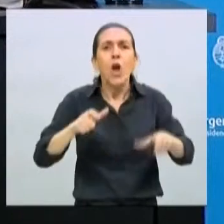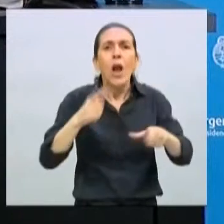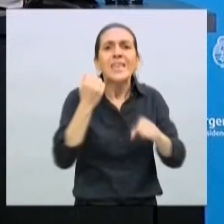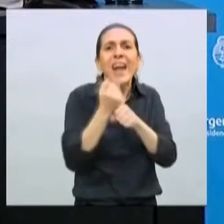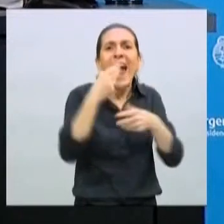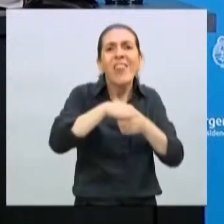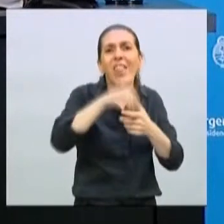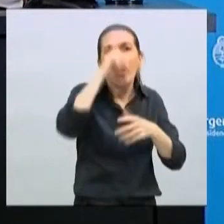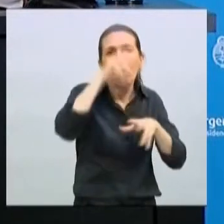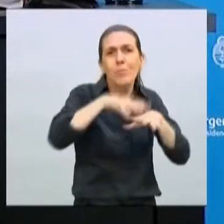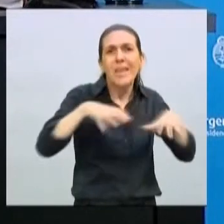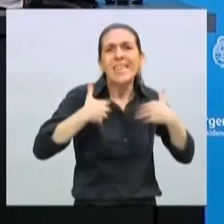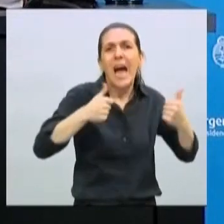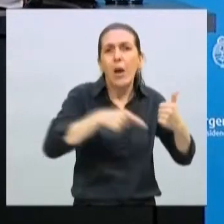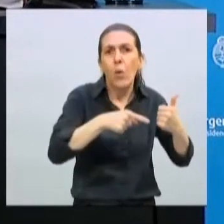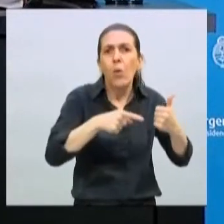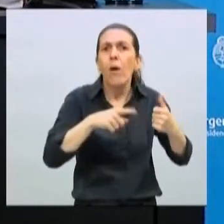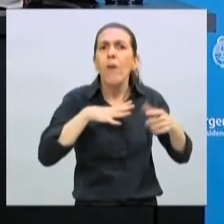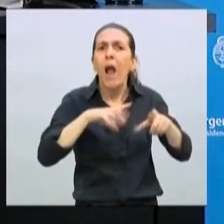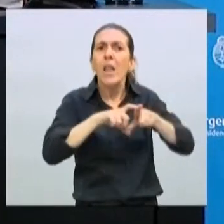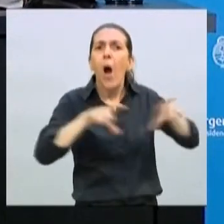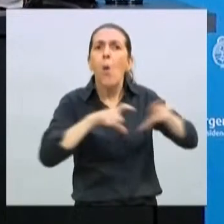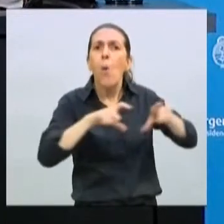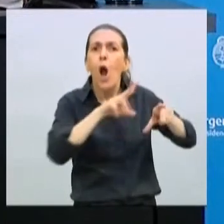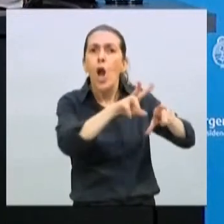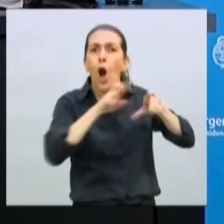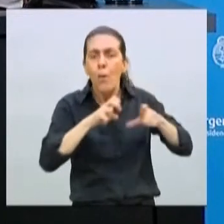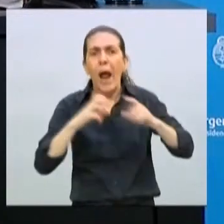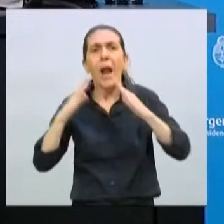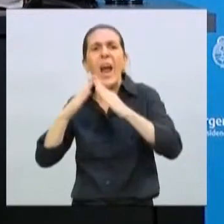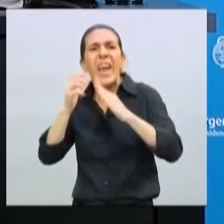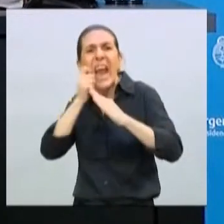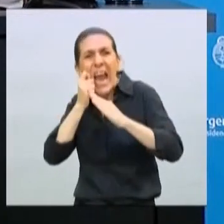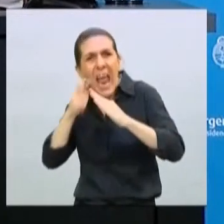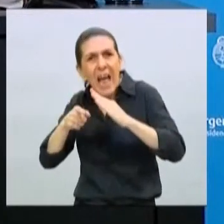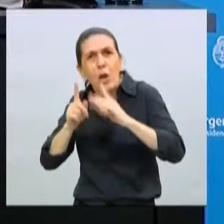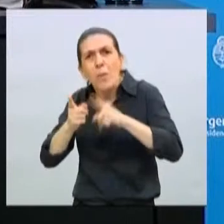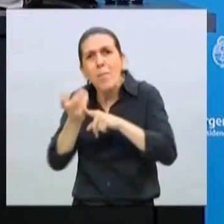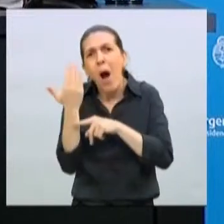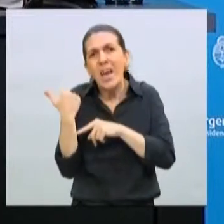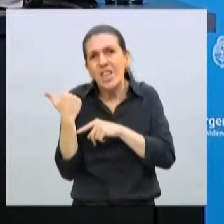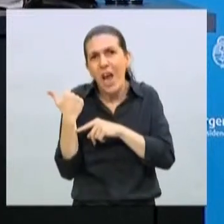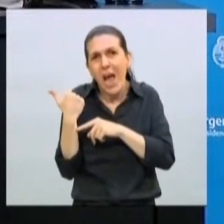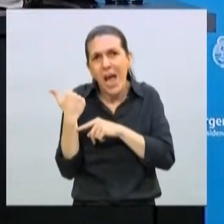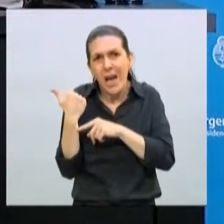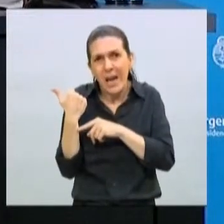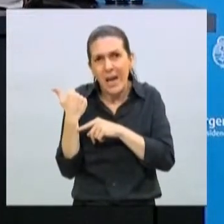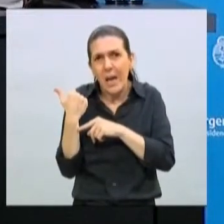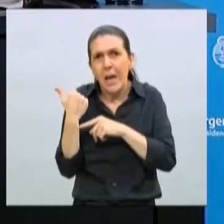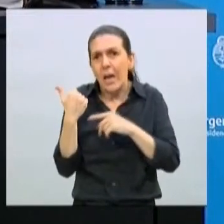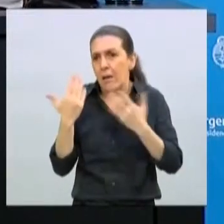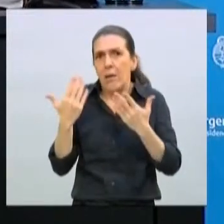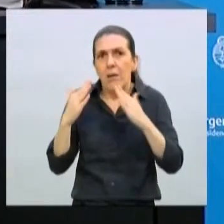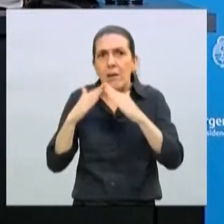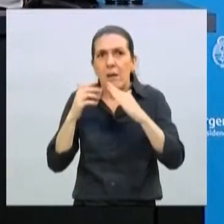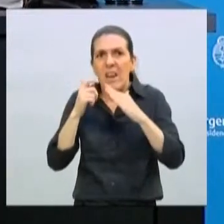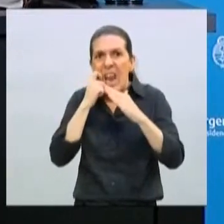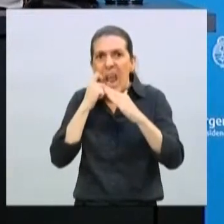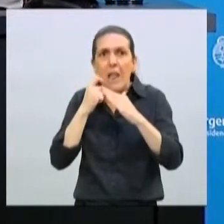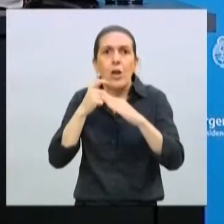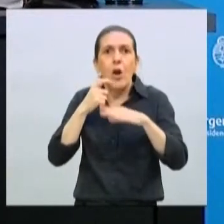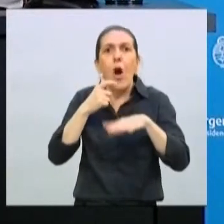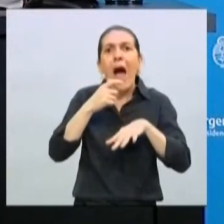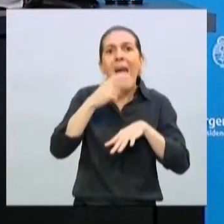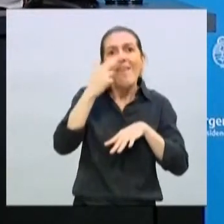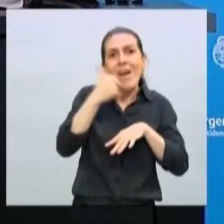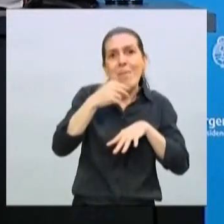dicen que no cobraron los bonos, y sabemos que en el tema de los geriátricos, como pasó ayer, el hecho de ir de un lugar a otro introducen el